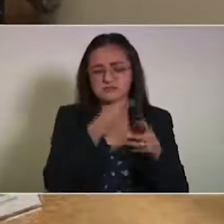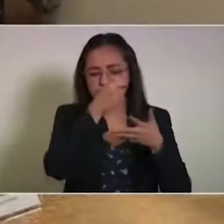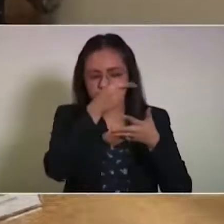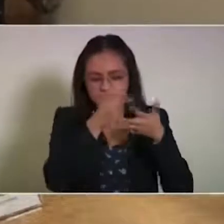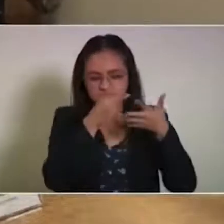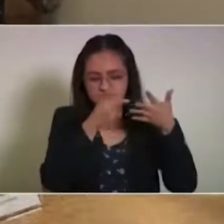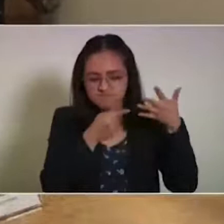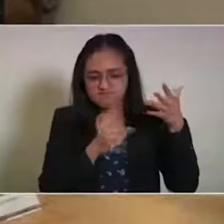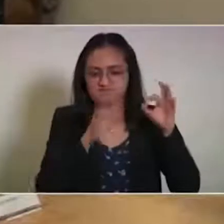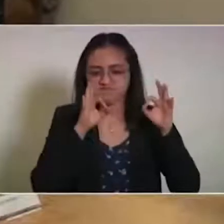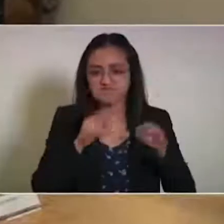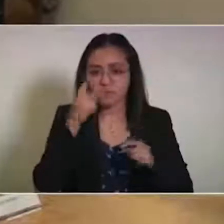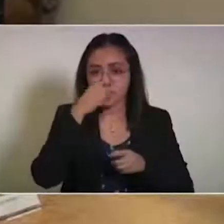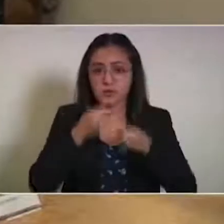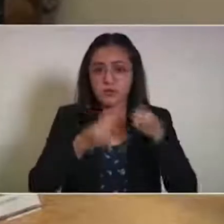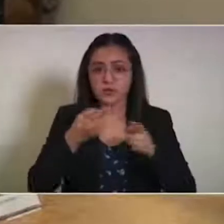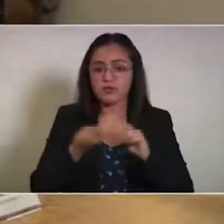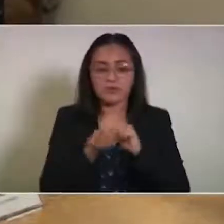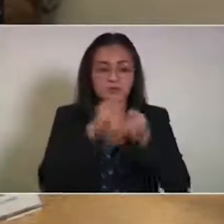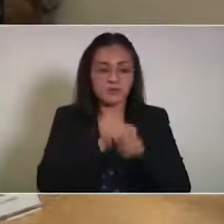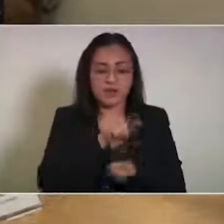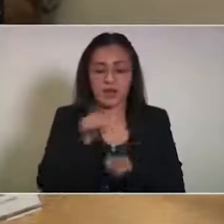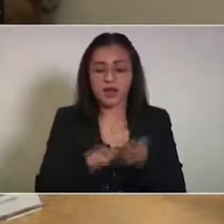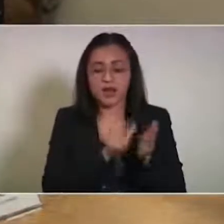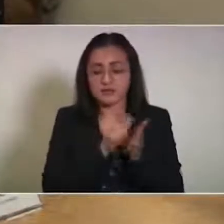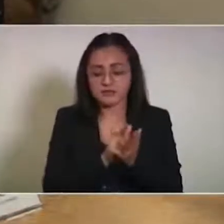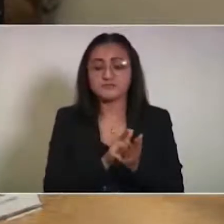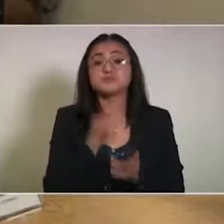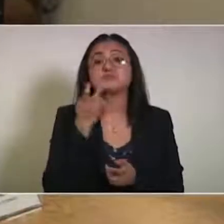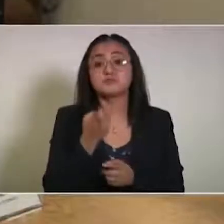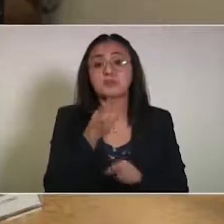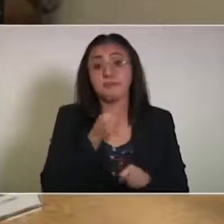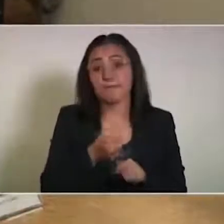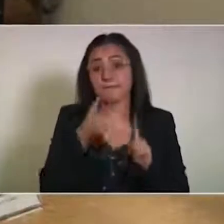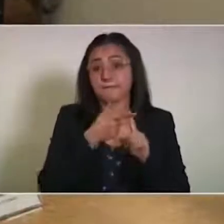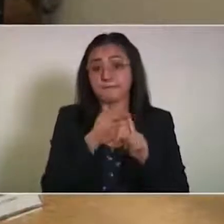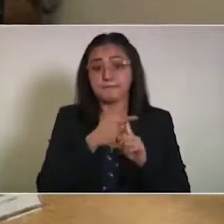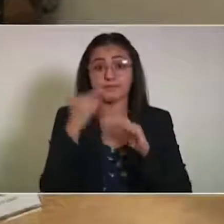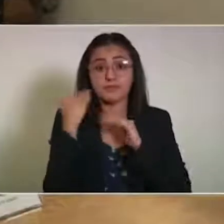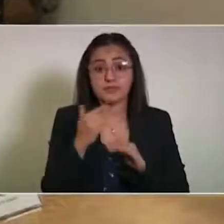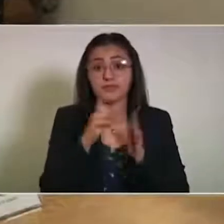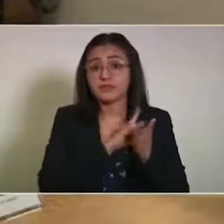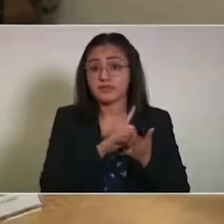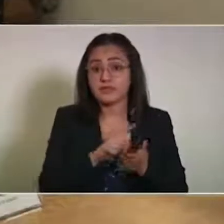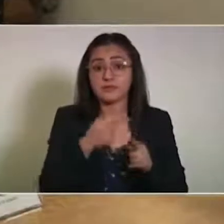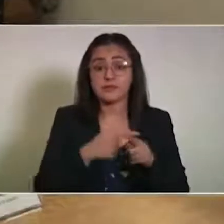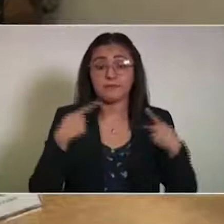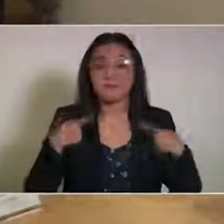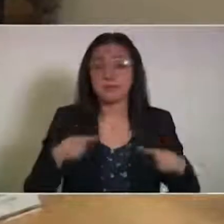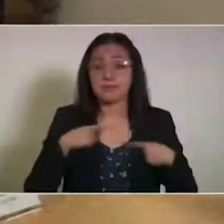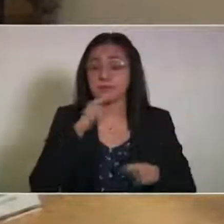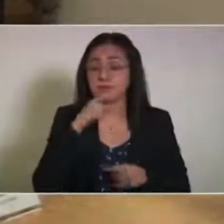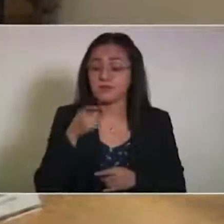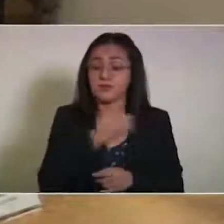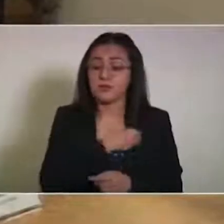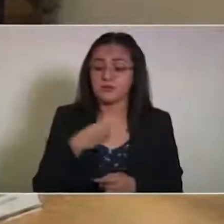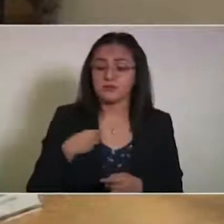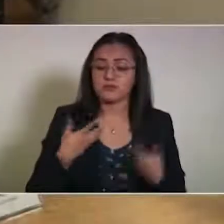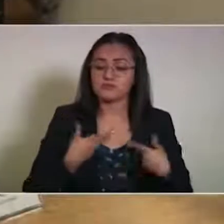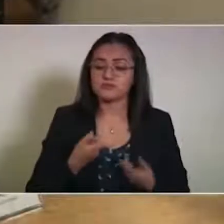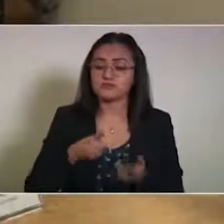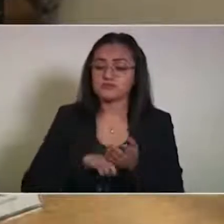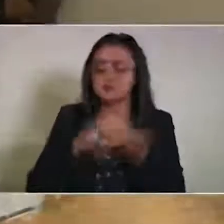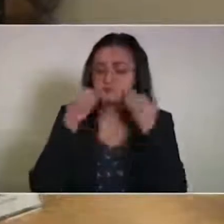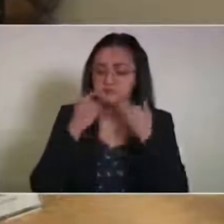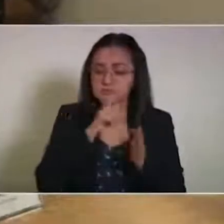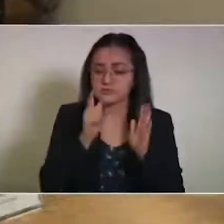duda en relación a la interpretación de la misma ley. Por primera vez se dejan delimitados los derechos del ciudadano y las obligaciones que tiene el notario